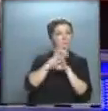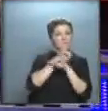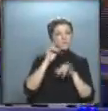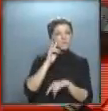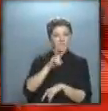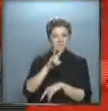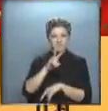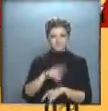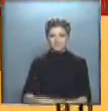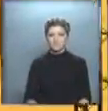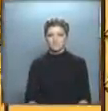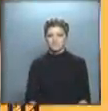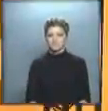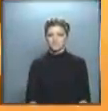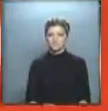ver.